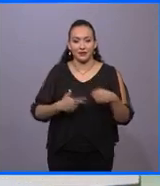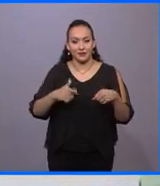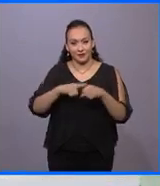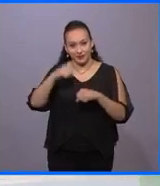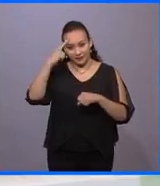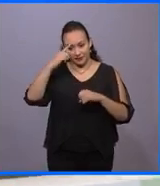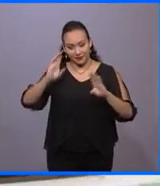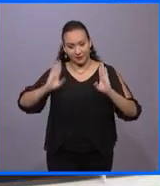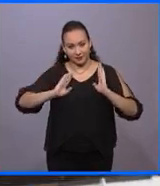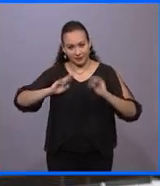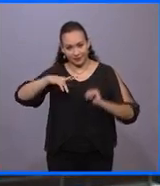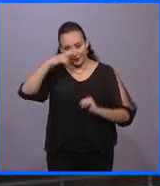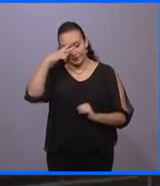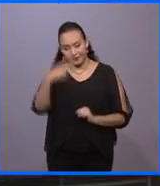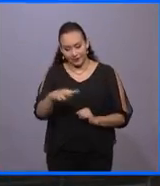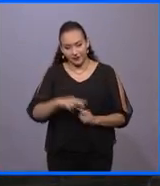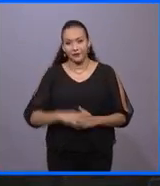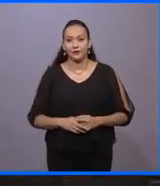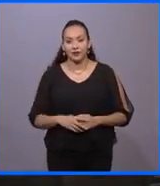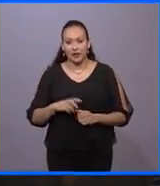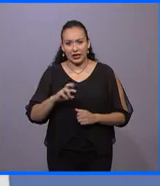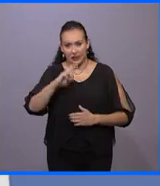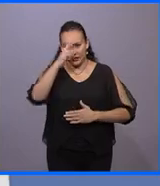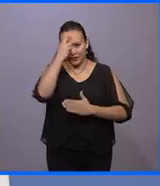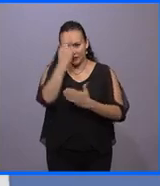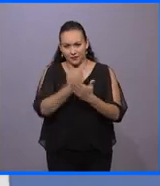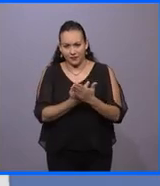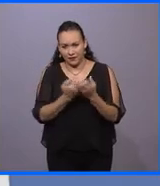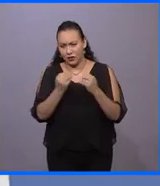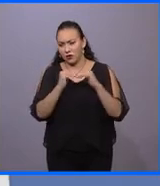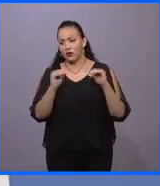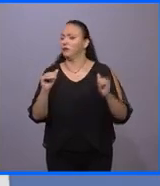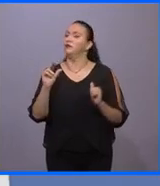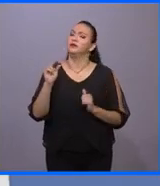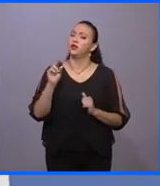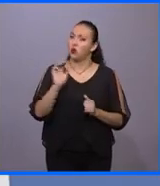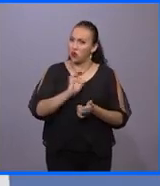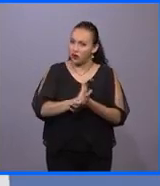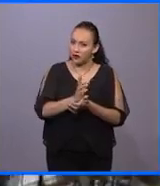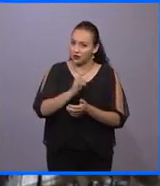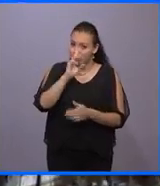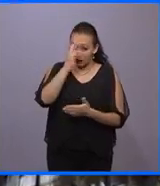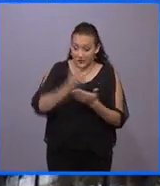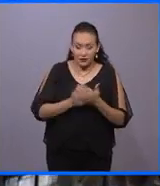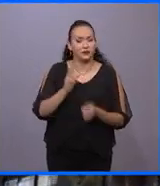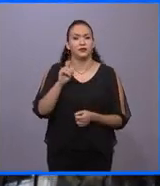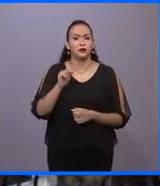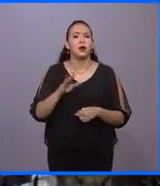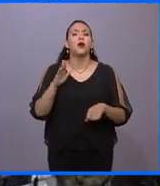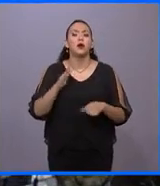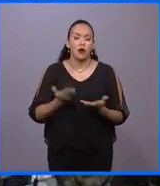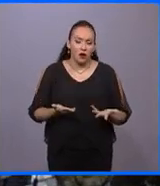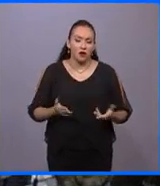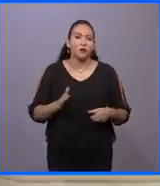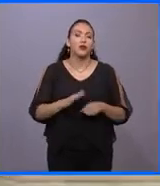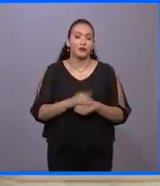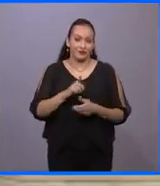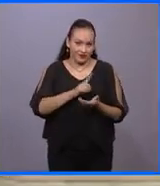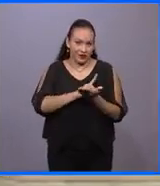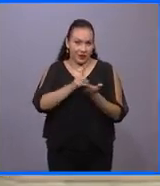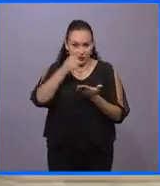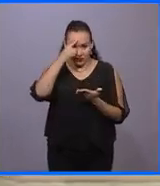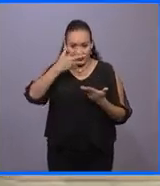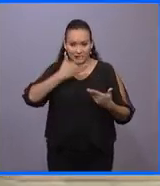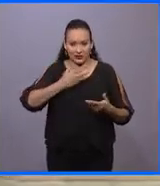las Fuerzas Armadas Mexicanas no violan los derechos a la igualdad y a la no discriminación. Si bien el derecho a la